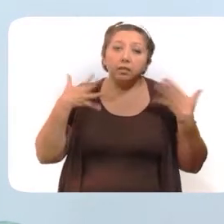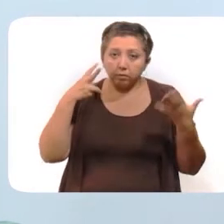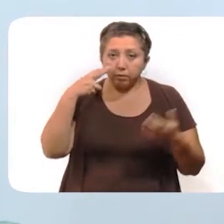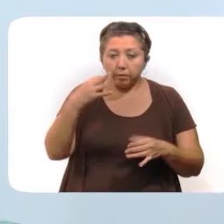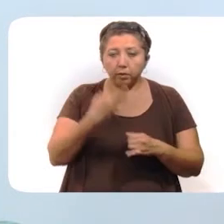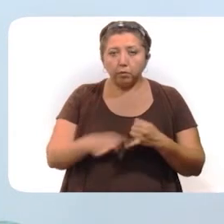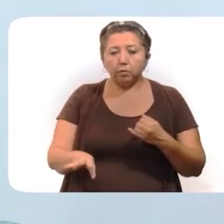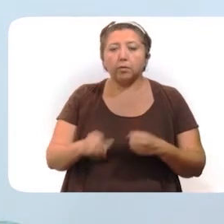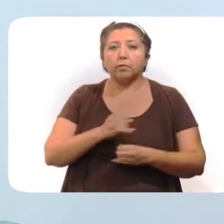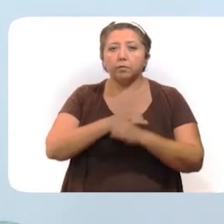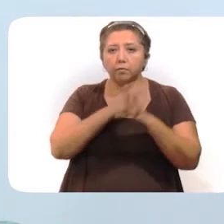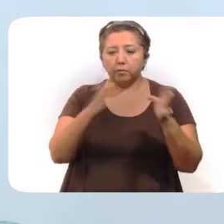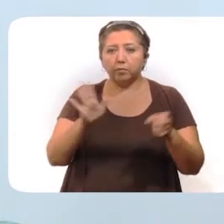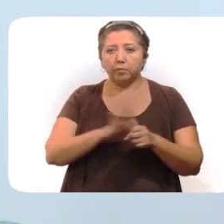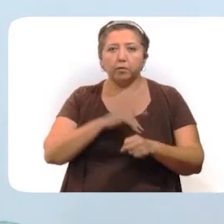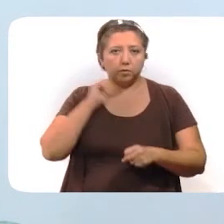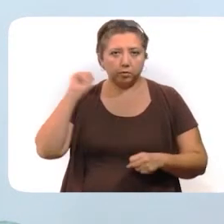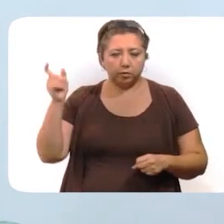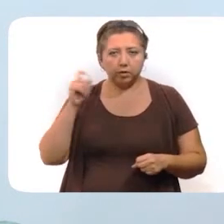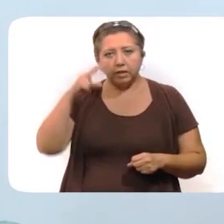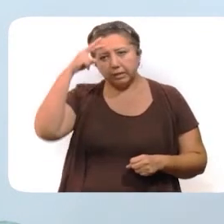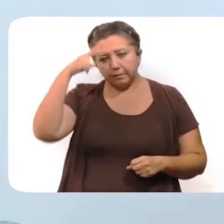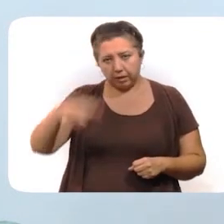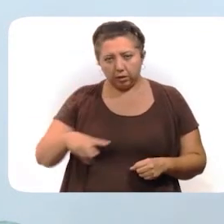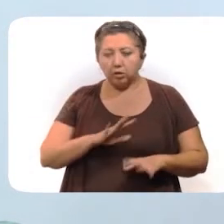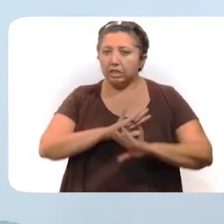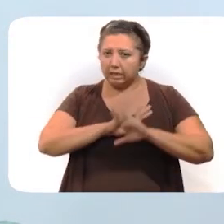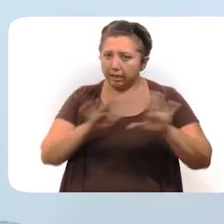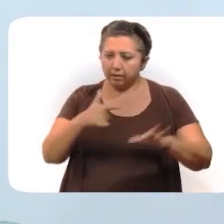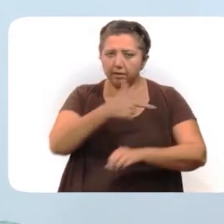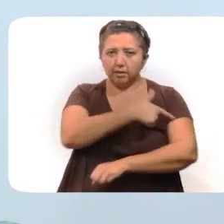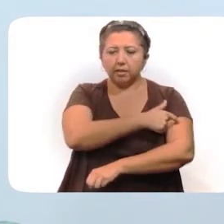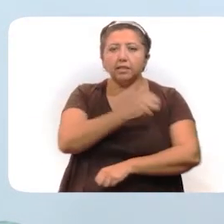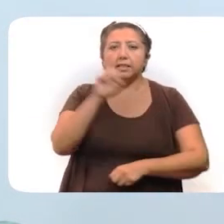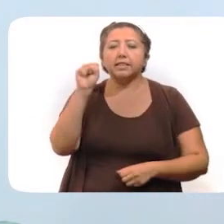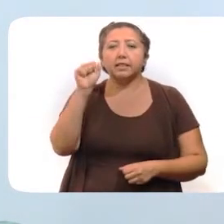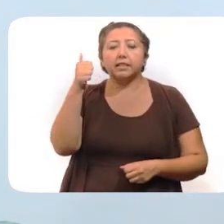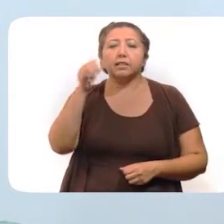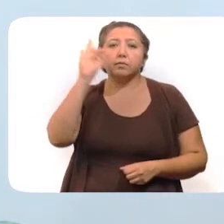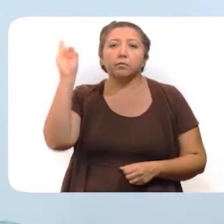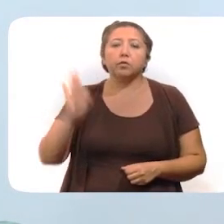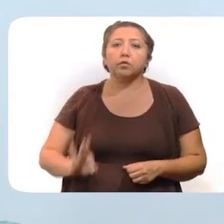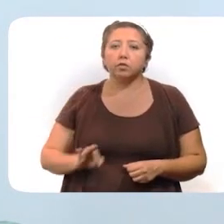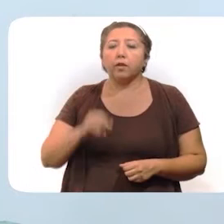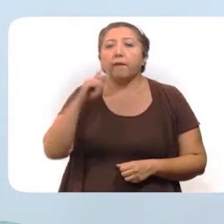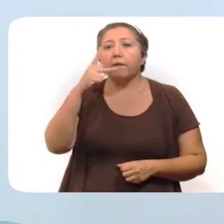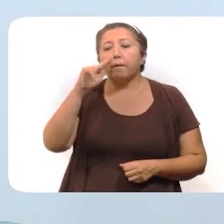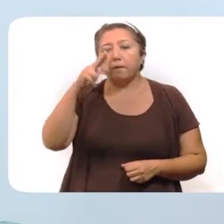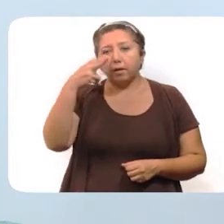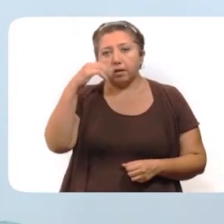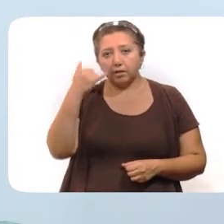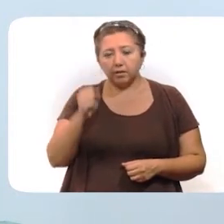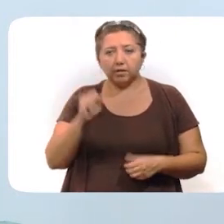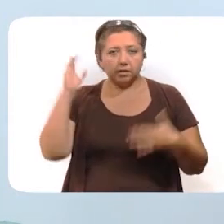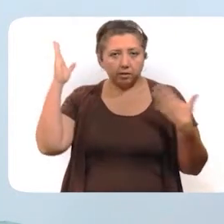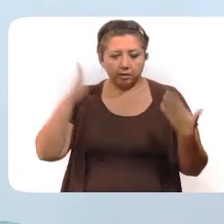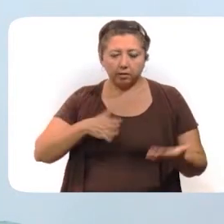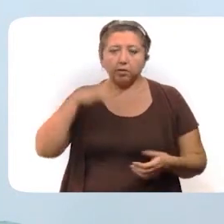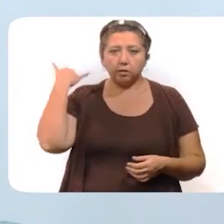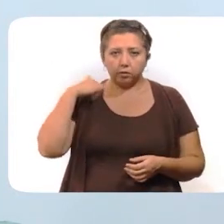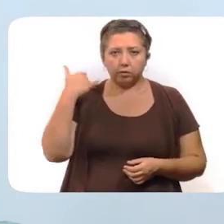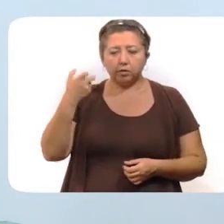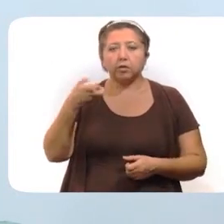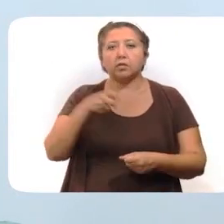consta, en el último corte realizado por las autoridades federales, ya se aplicó el 66% de las vacunas Pfizer-BioNTech que llegaron a